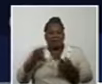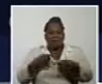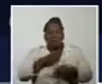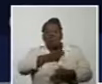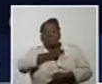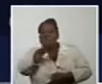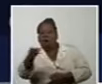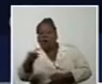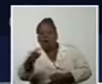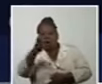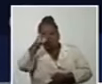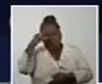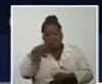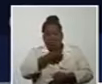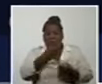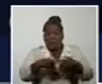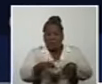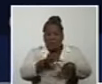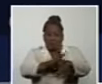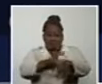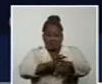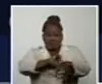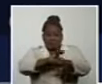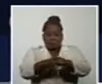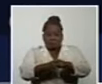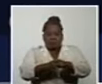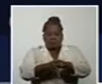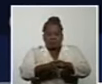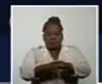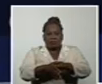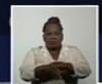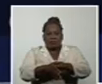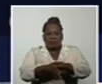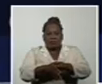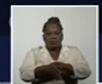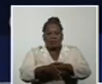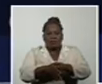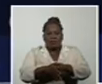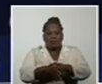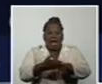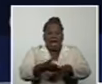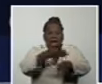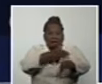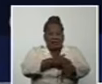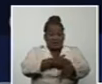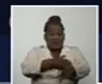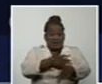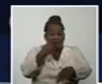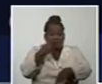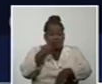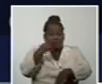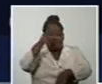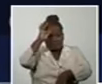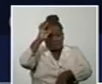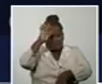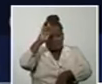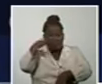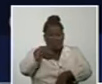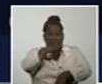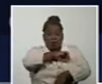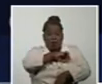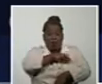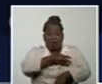como transmite previo a la aparición de los síntomas, y yo digo transmite porque se han hecho estudios